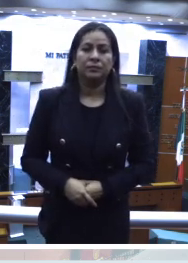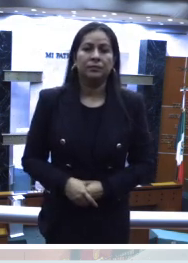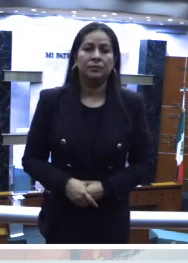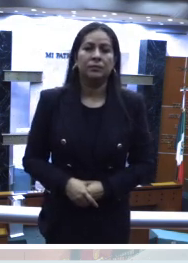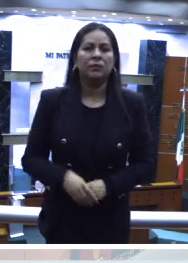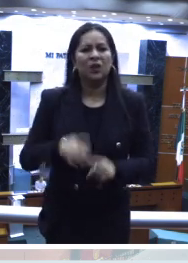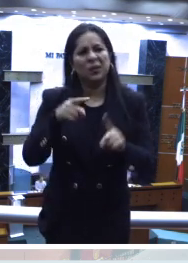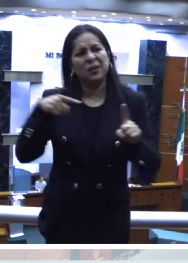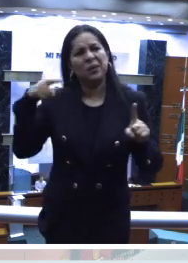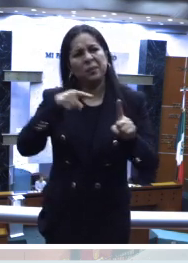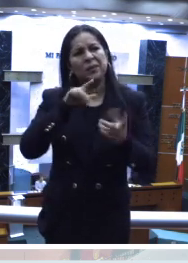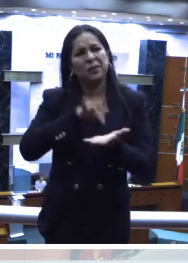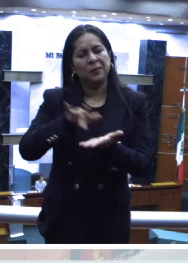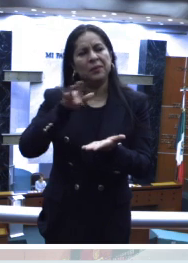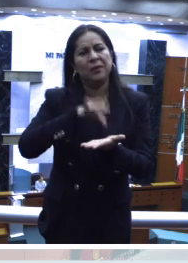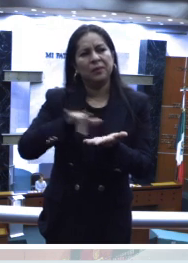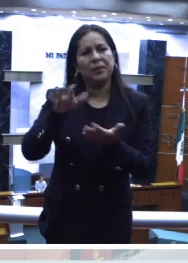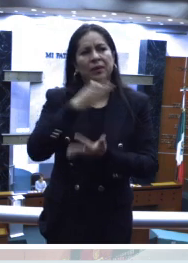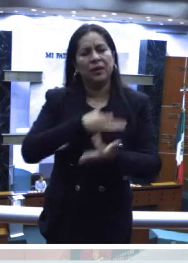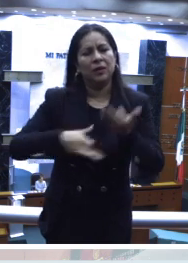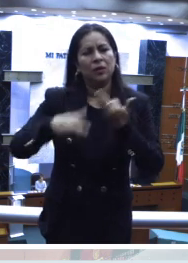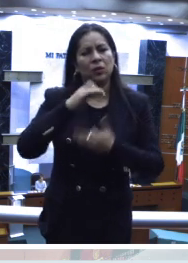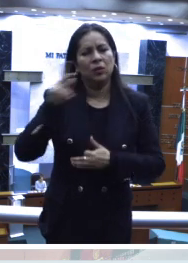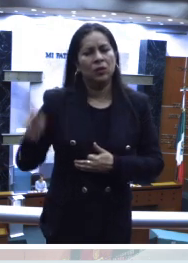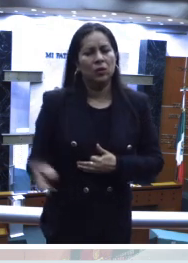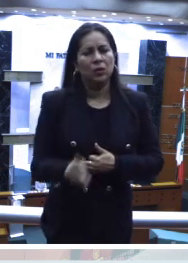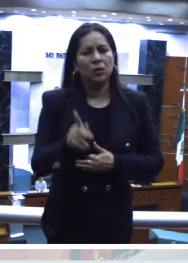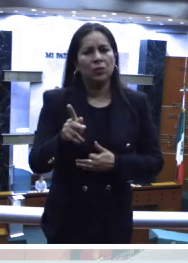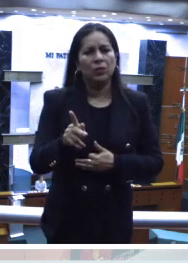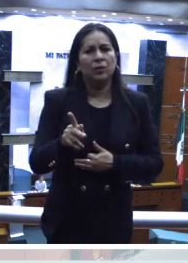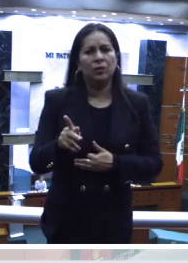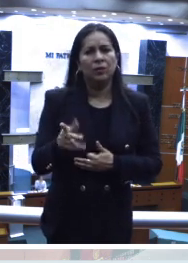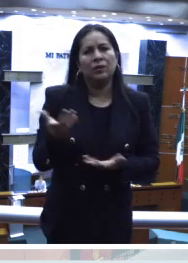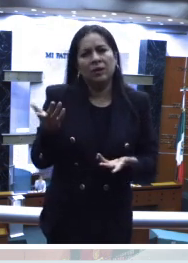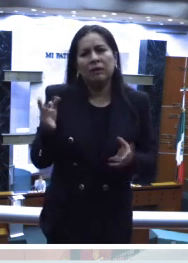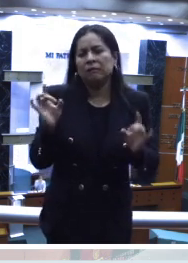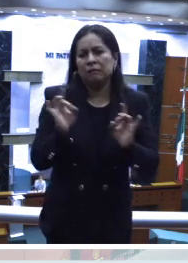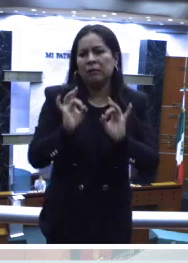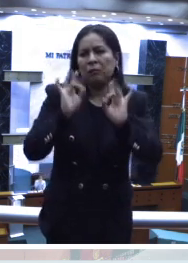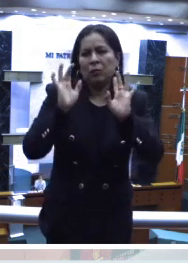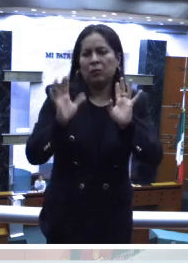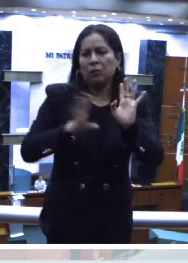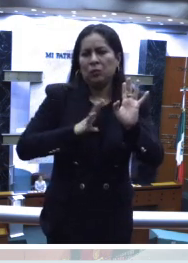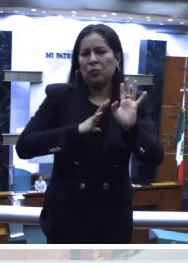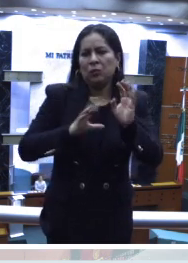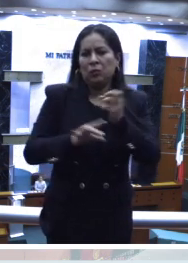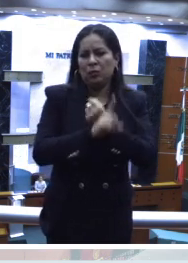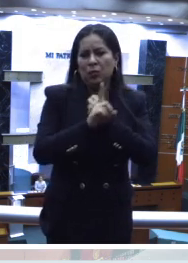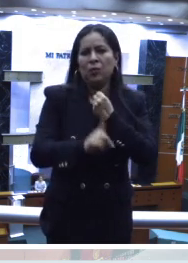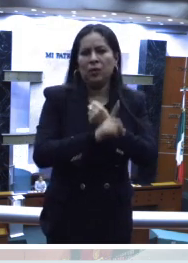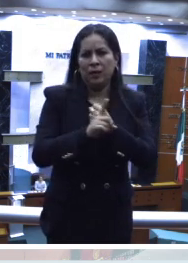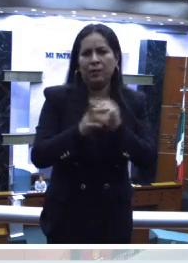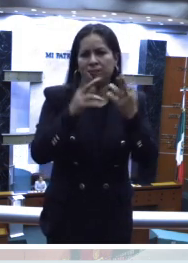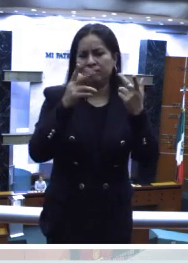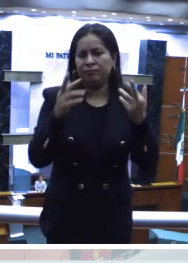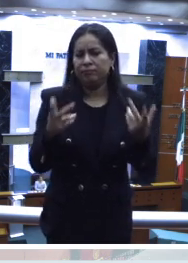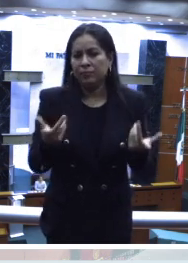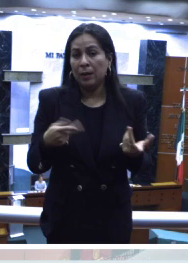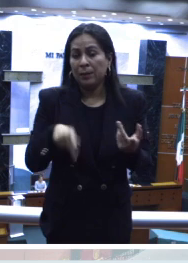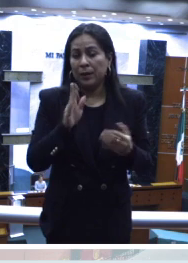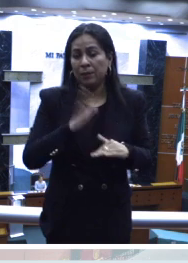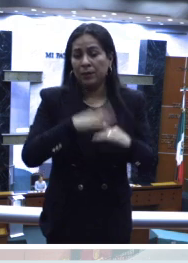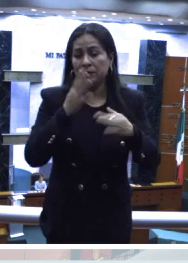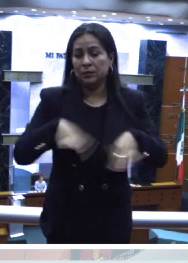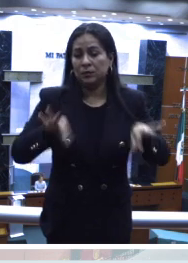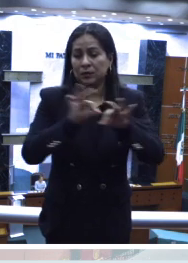con el objetivo de apoyar a toda la población que haya resentido alguna afectación Pero principalmente que